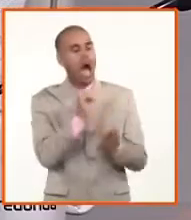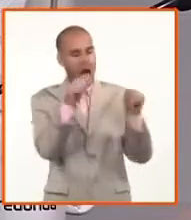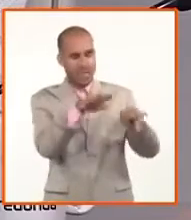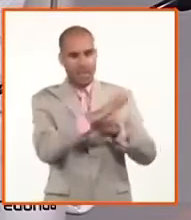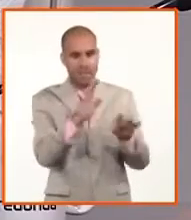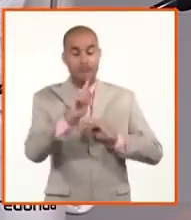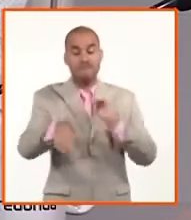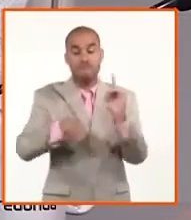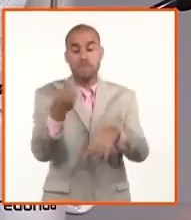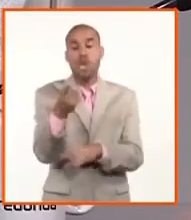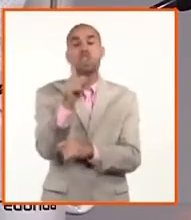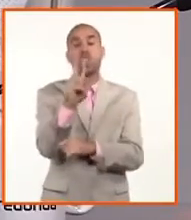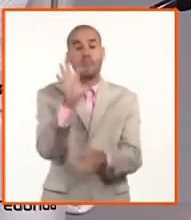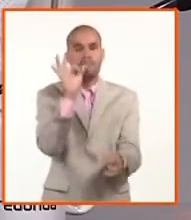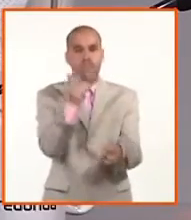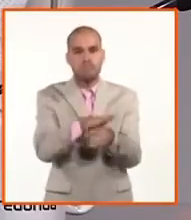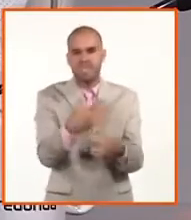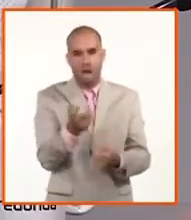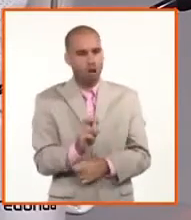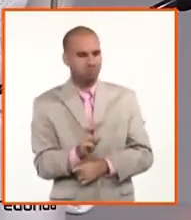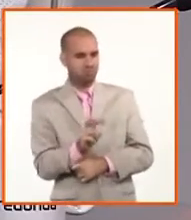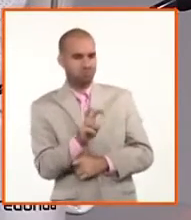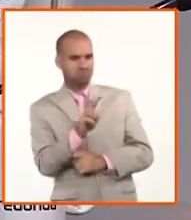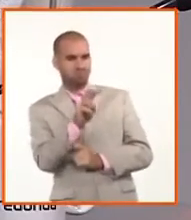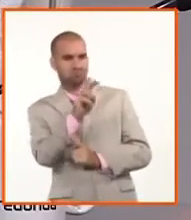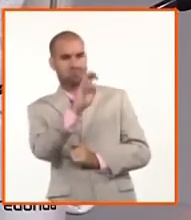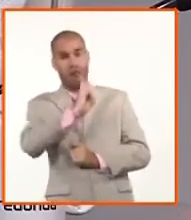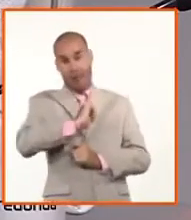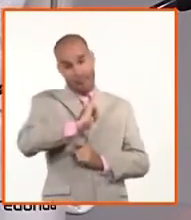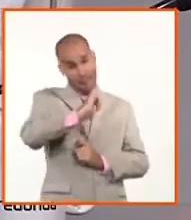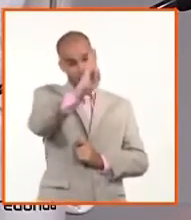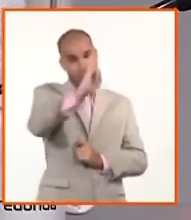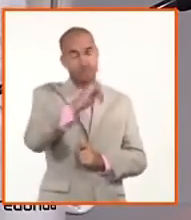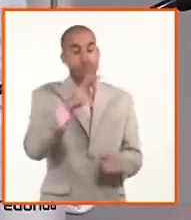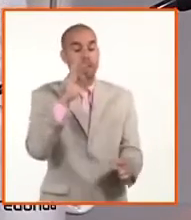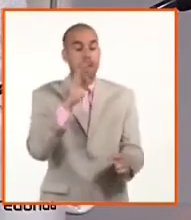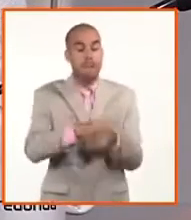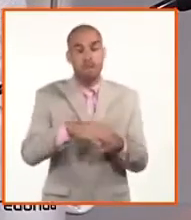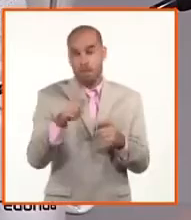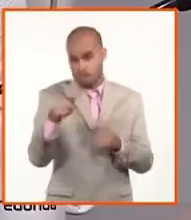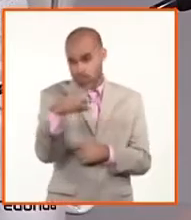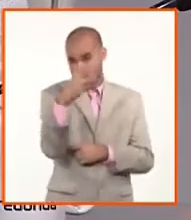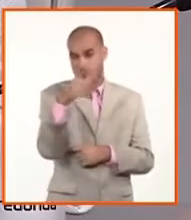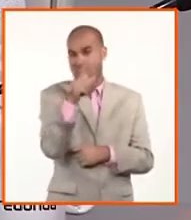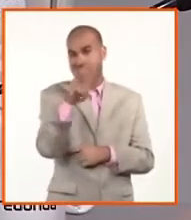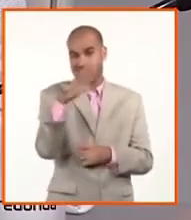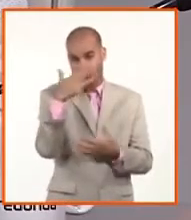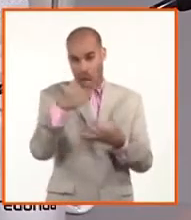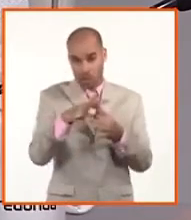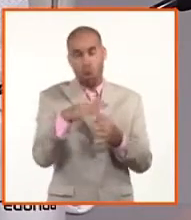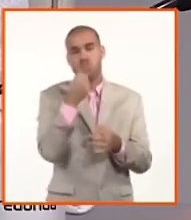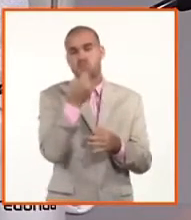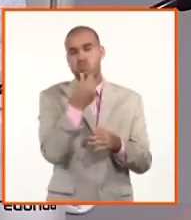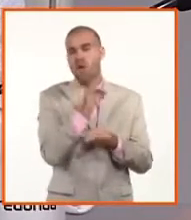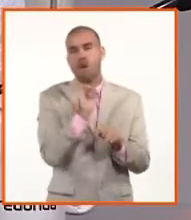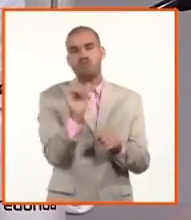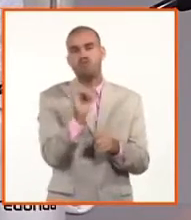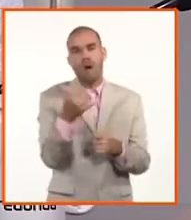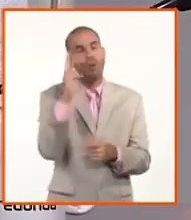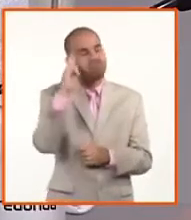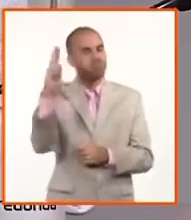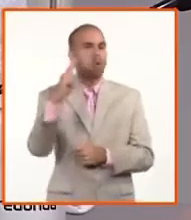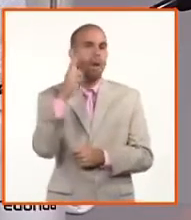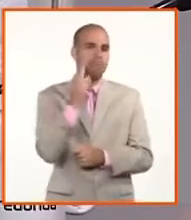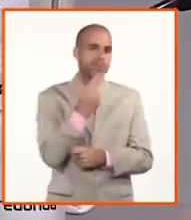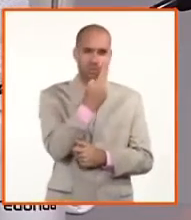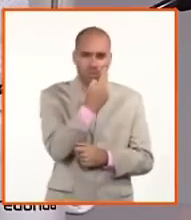día 12, comenzar el ascenso, y en las primeras horas del día 13 abrazar a Martí, abrazar la historia, que es abrazar a Fidel y abrazar